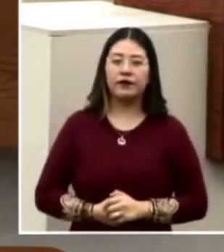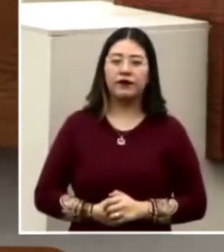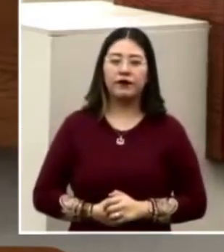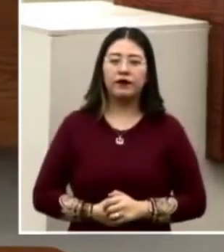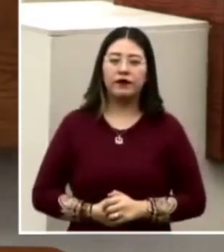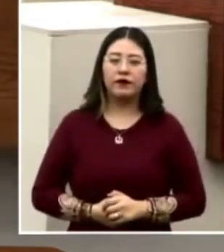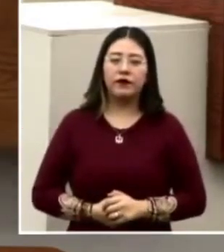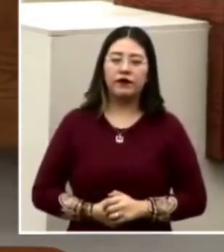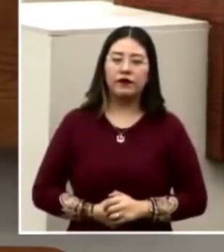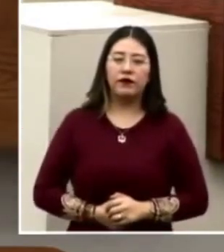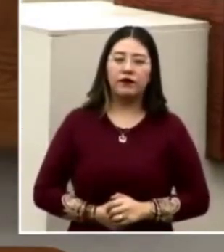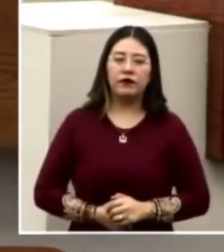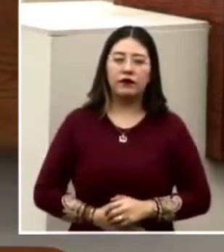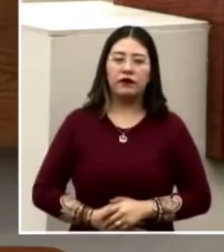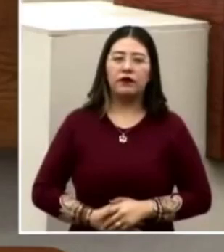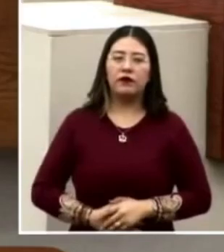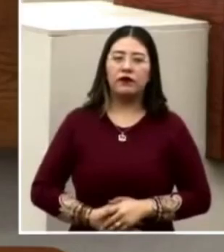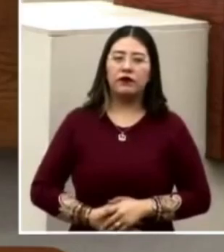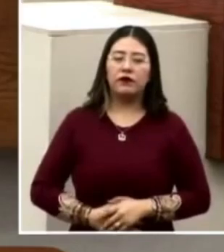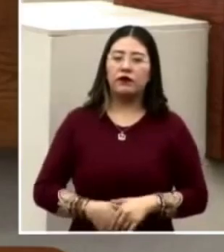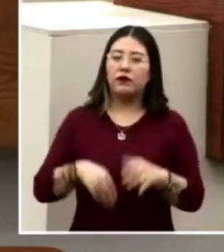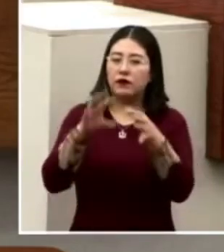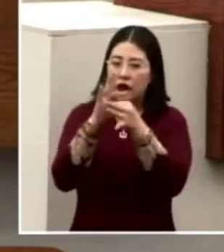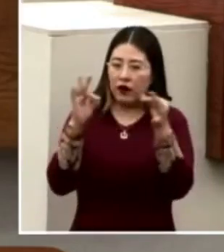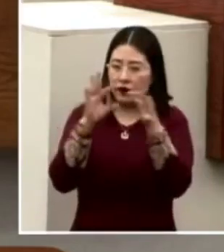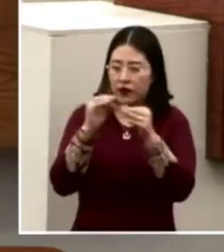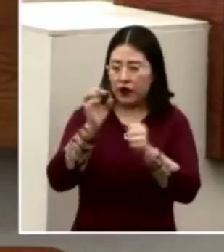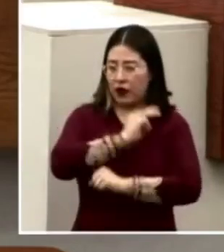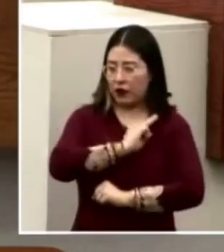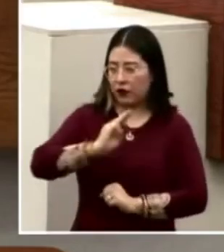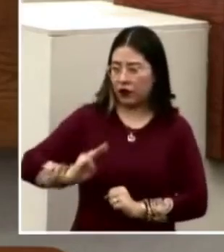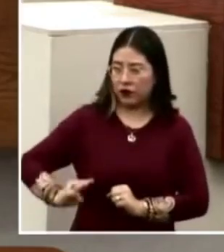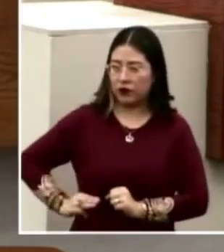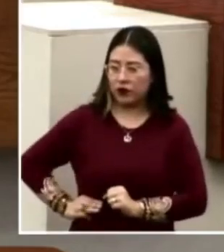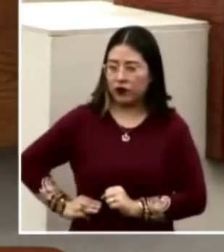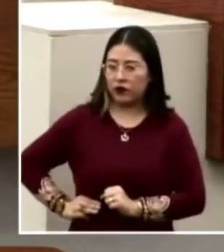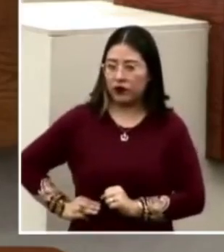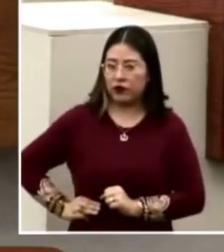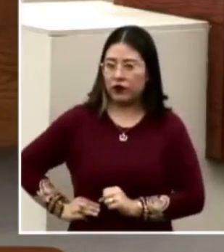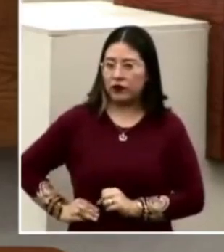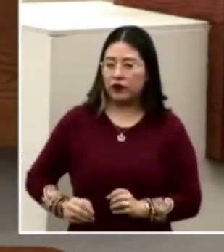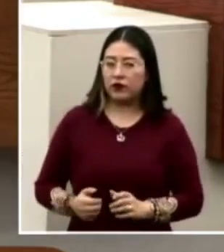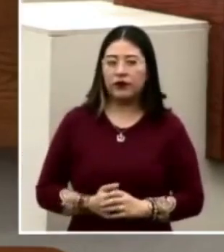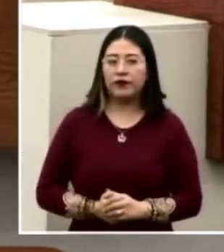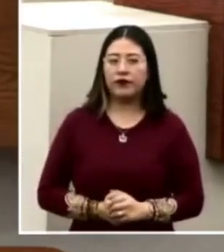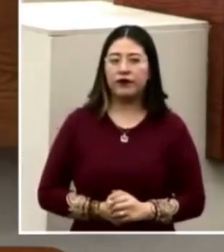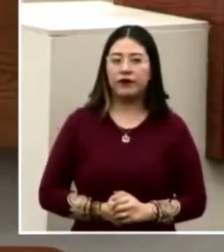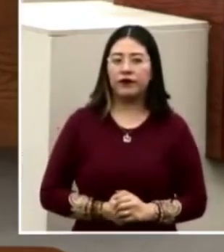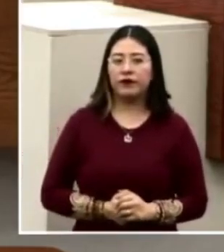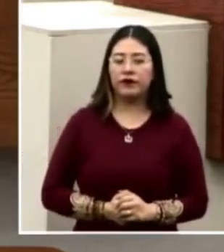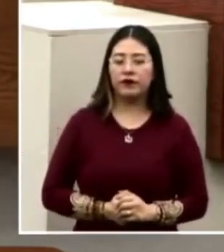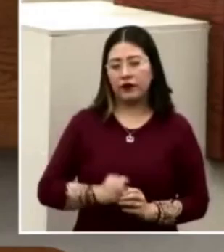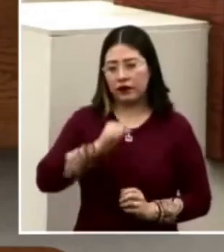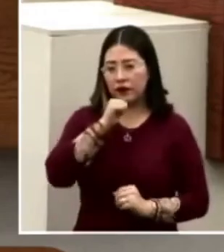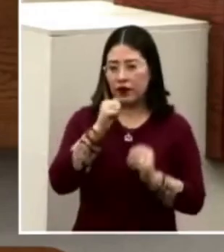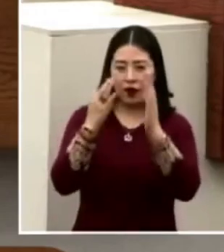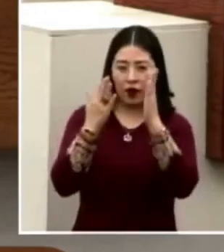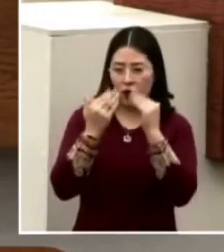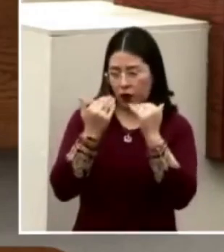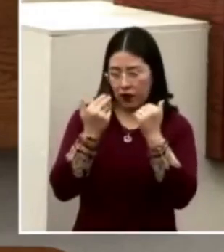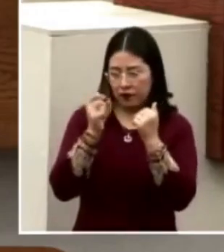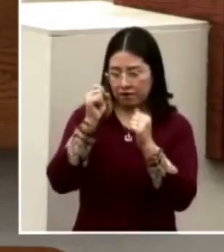detallaba ya la obligación de los estados y municipios, pues no se había ordenado de esta